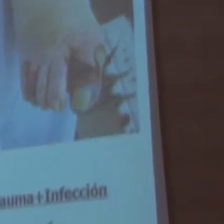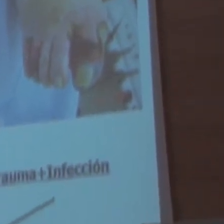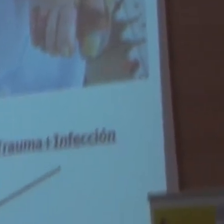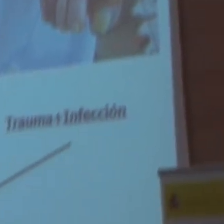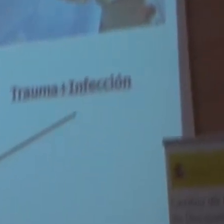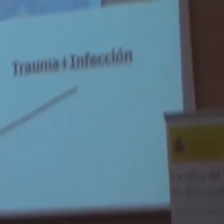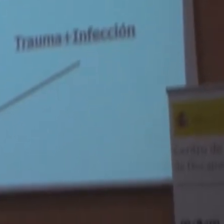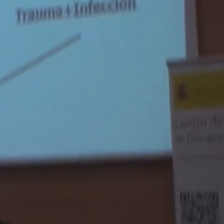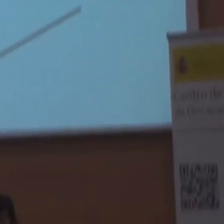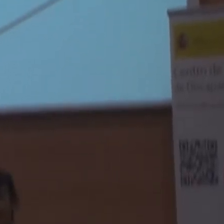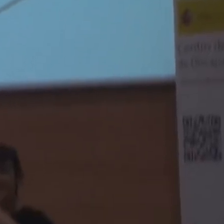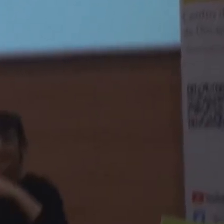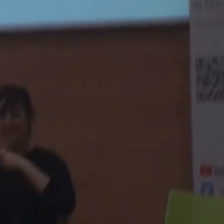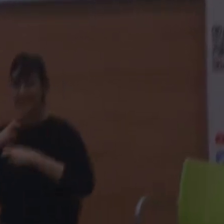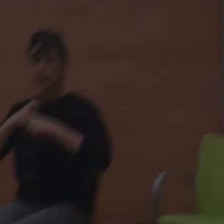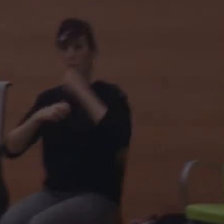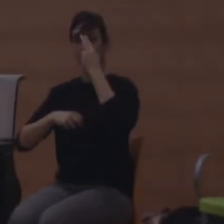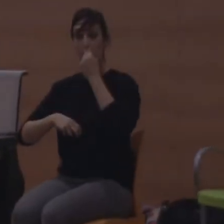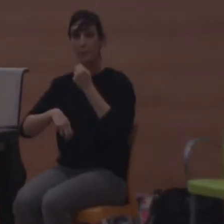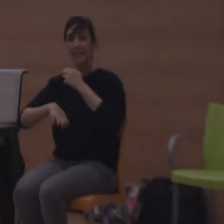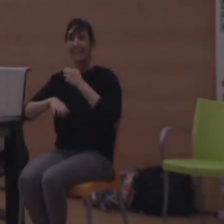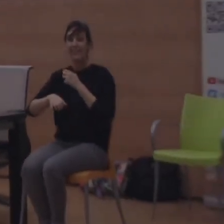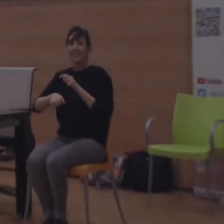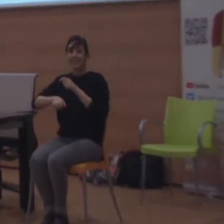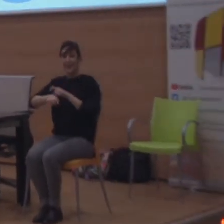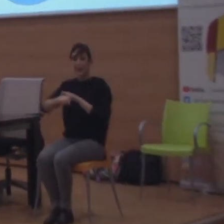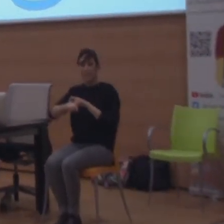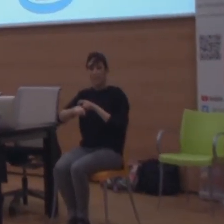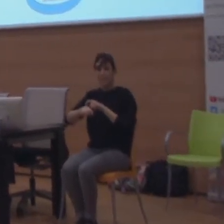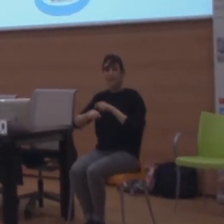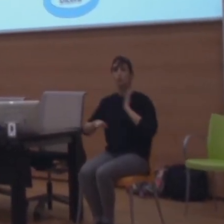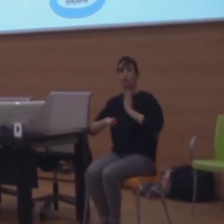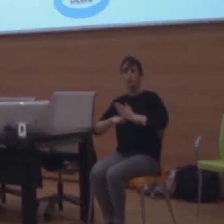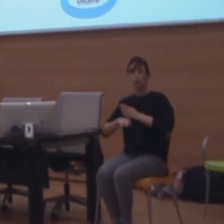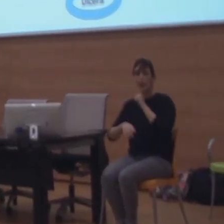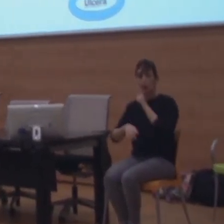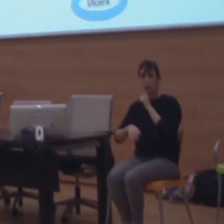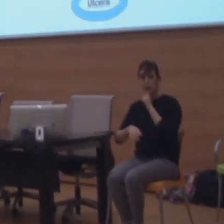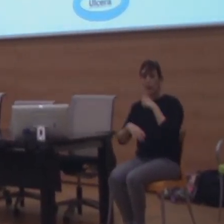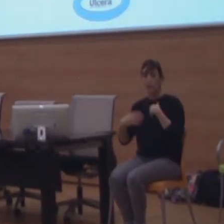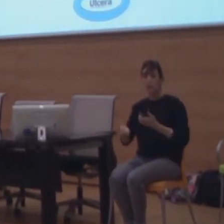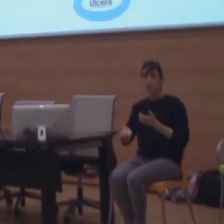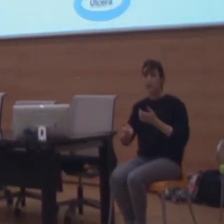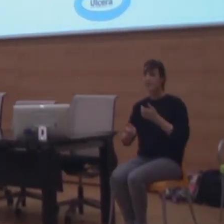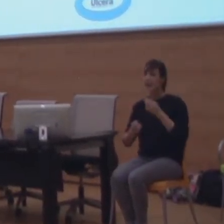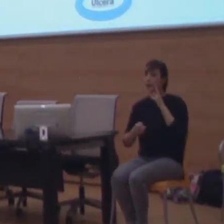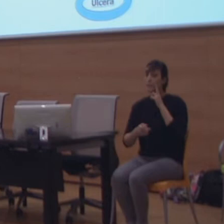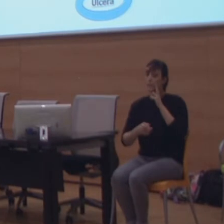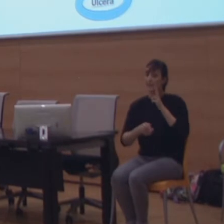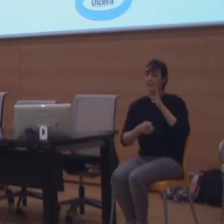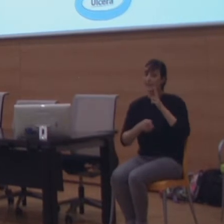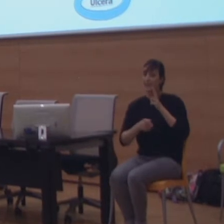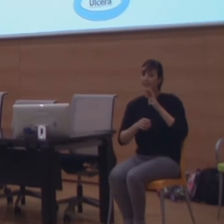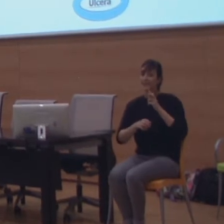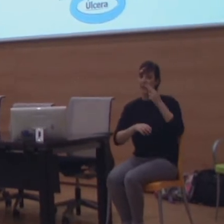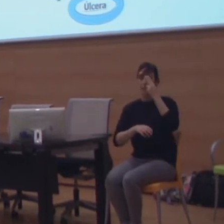se producen las lesiones en pie diabético, cuál es la triada característica que siempre vamos a ver